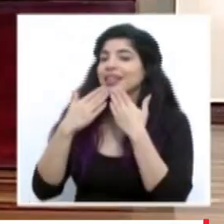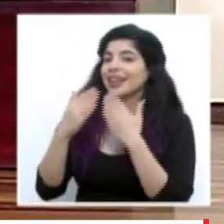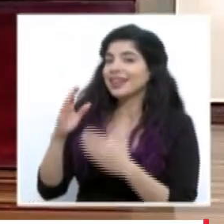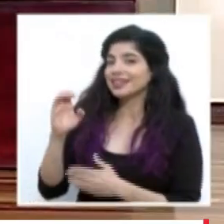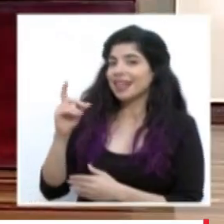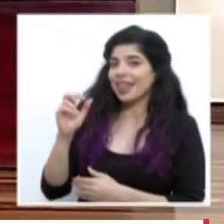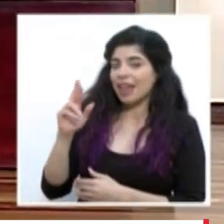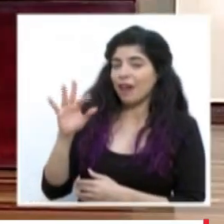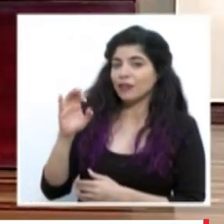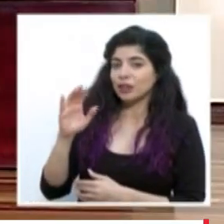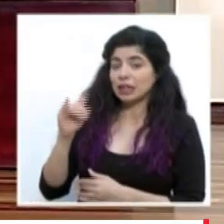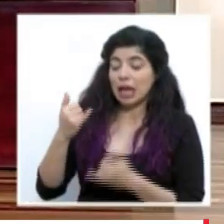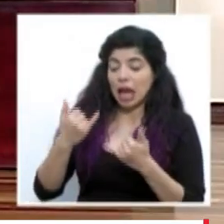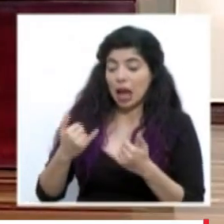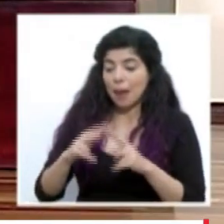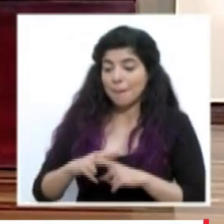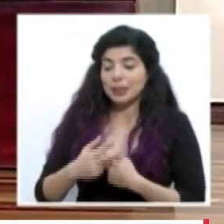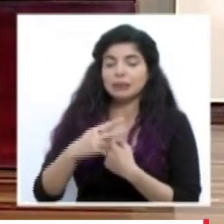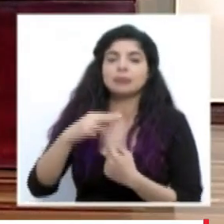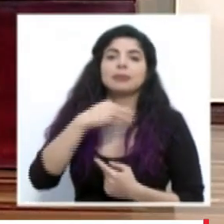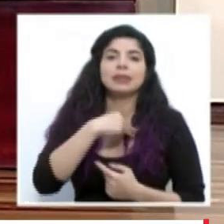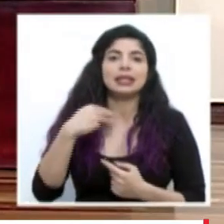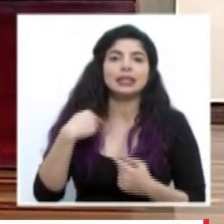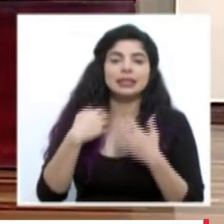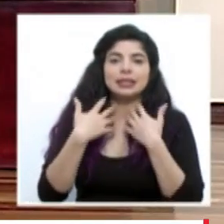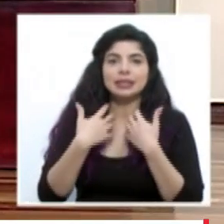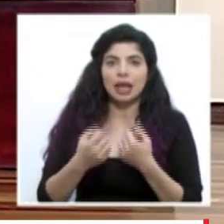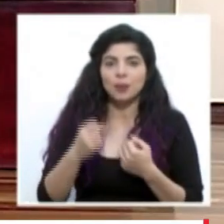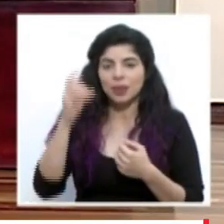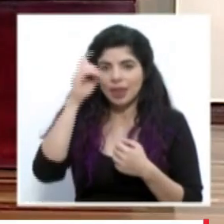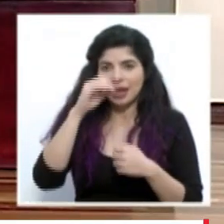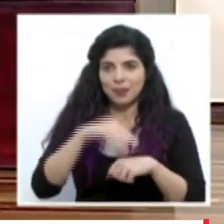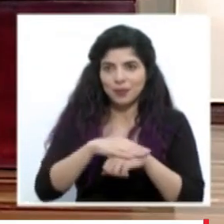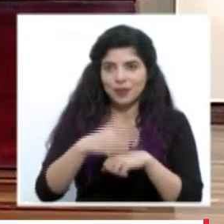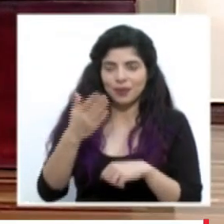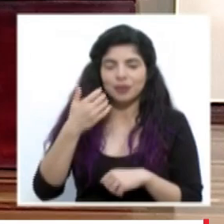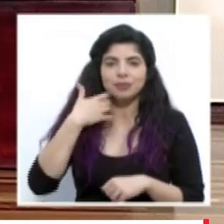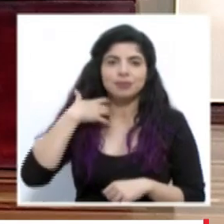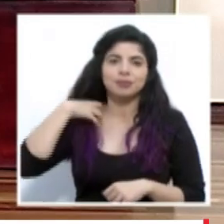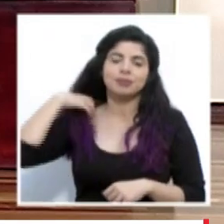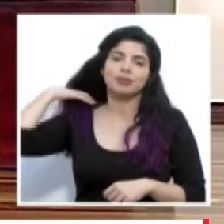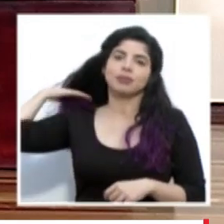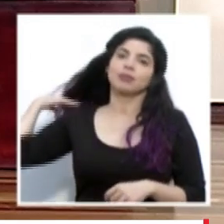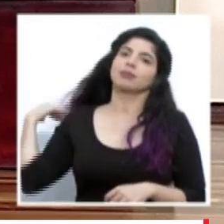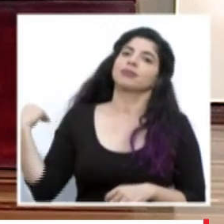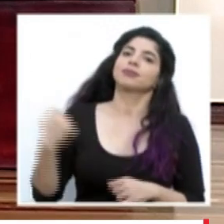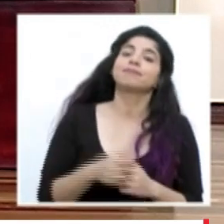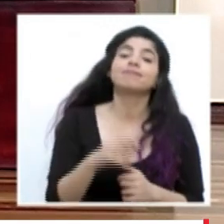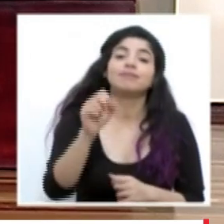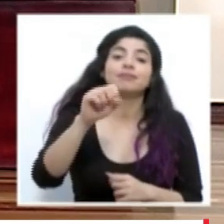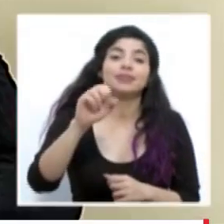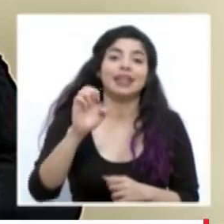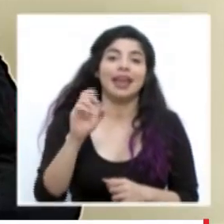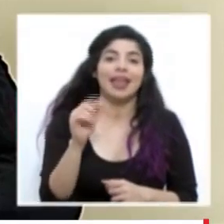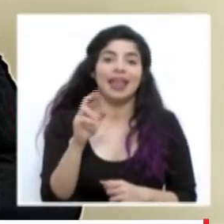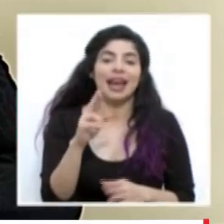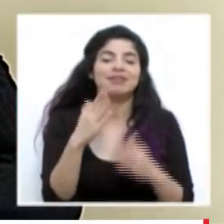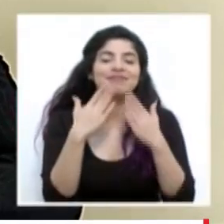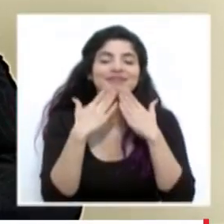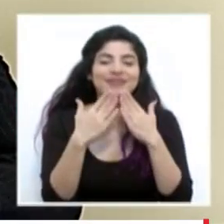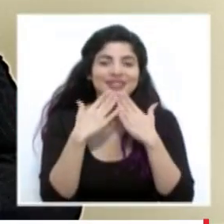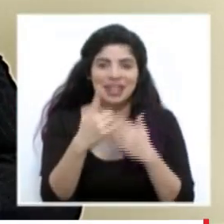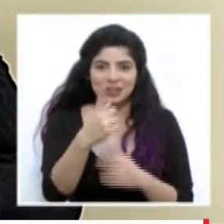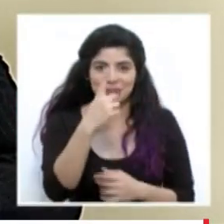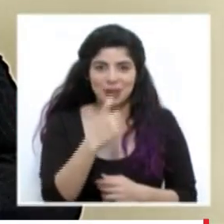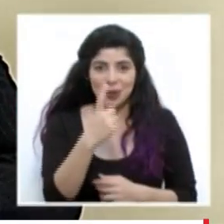don Edgar Fonseca. Iniciamos con el ministro de Salud, don Daniel Salas, por favor. Sí, don Edgar, muchas gracias por